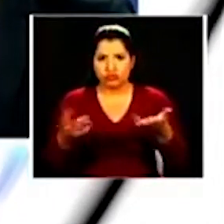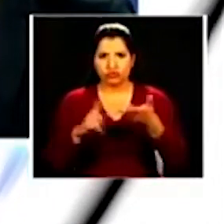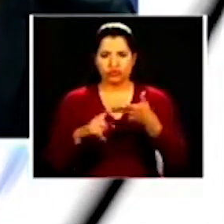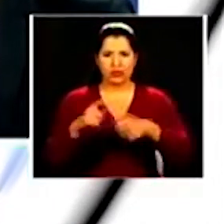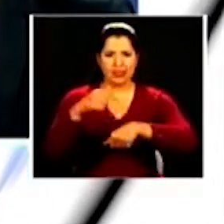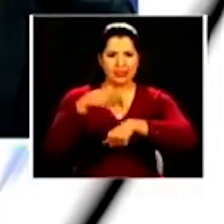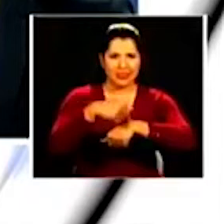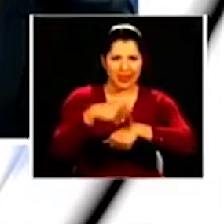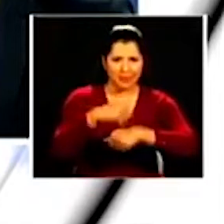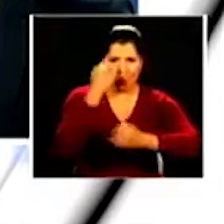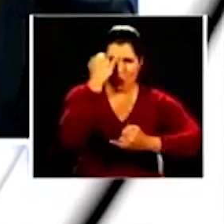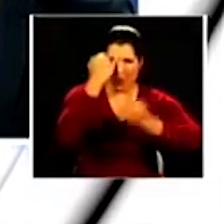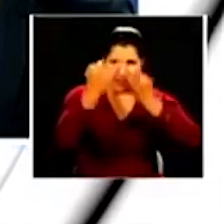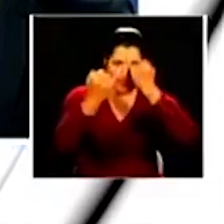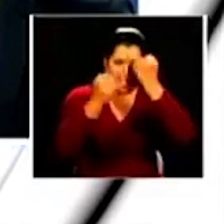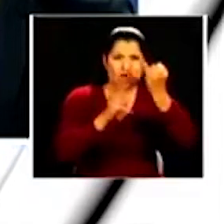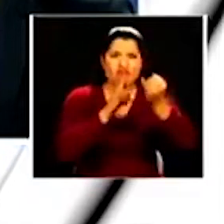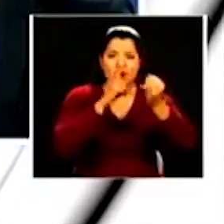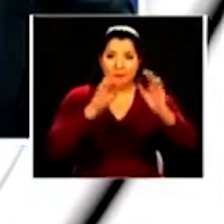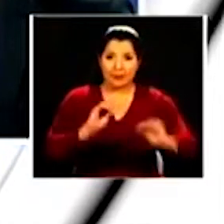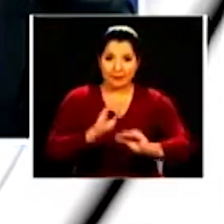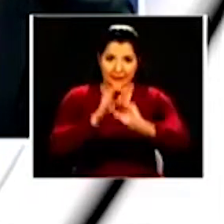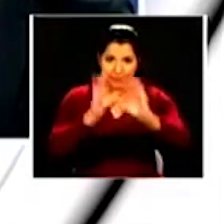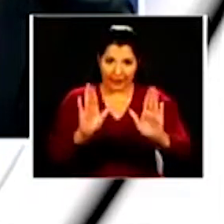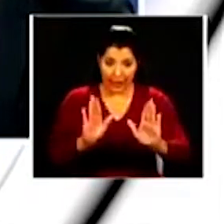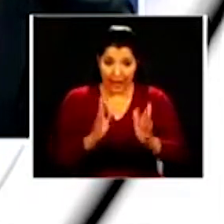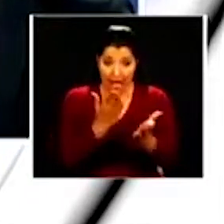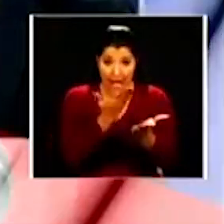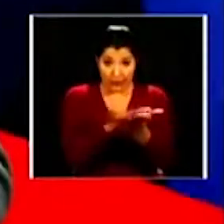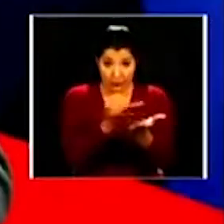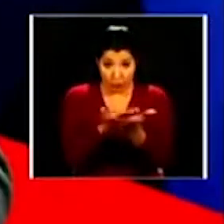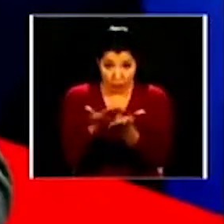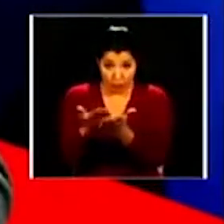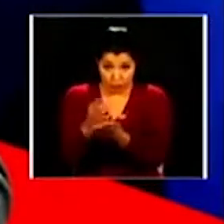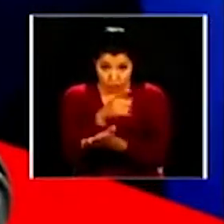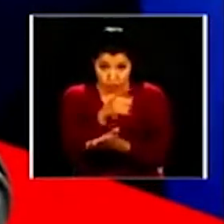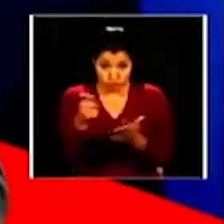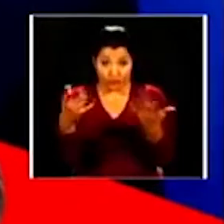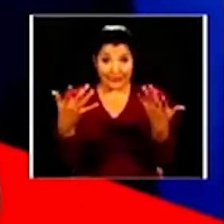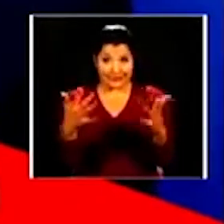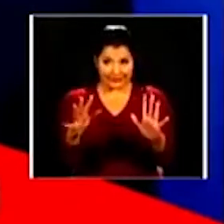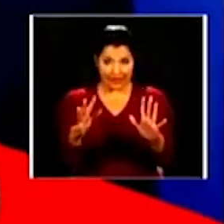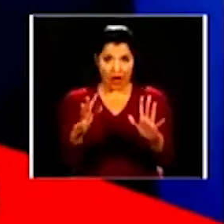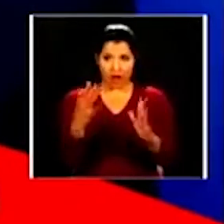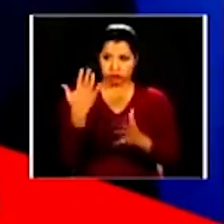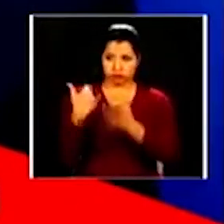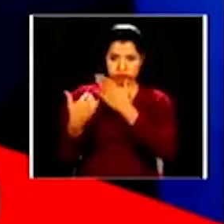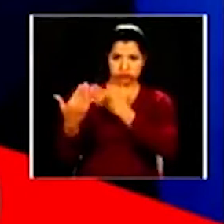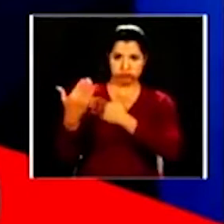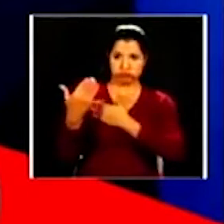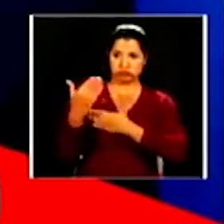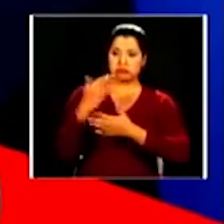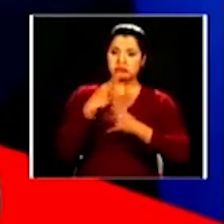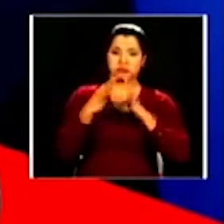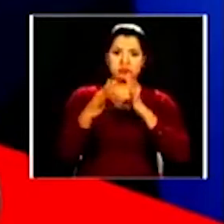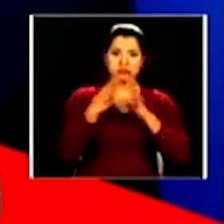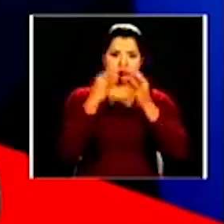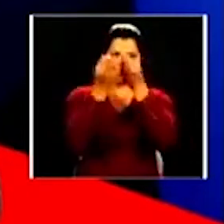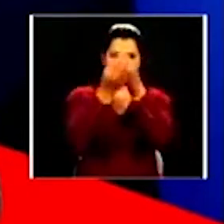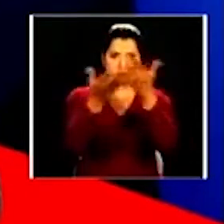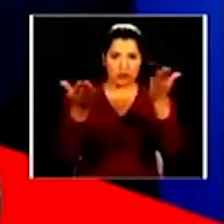bien concretas, las propuestas que ya ustedes han venido socializando con la población en los últimos